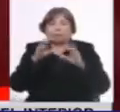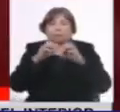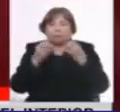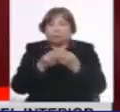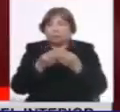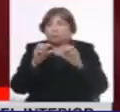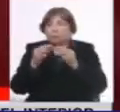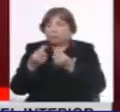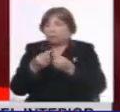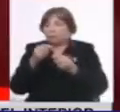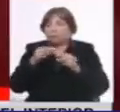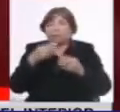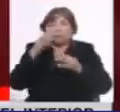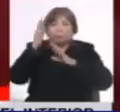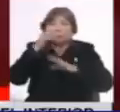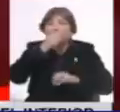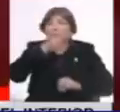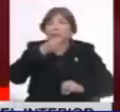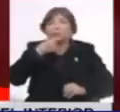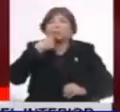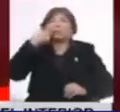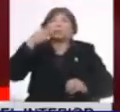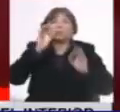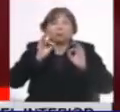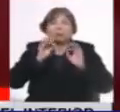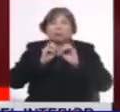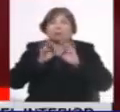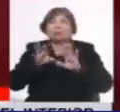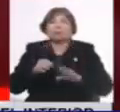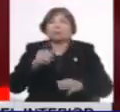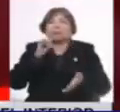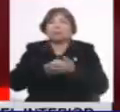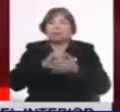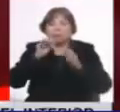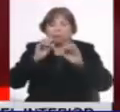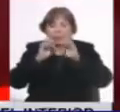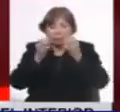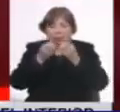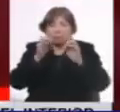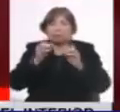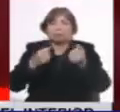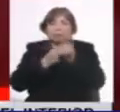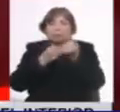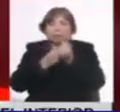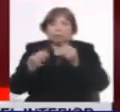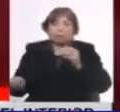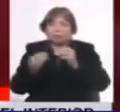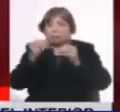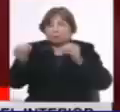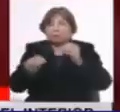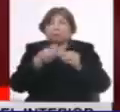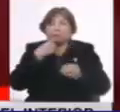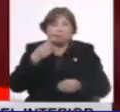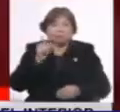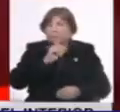comisión. Incluso en la conferencia de prensa hemos dicho clarísimamente que esa comisión tiene que ser reforzada. Eso